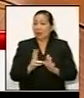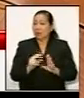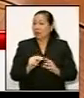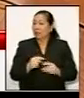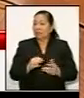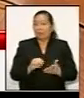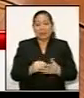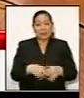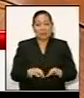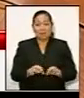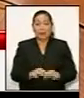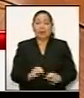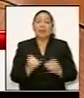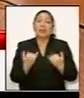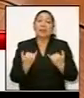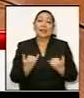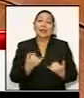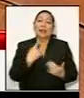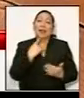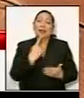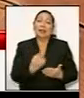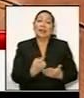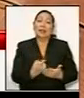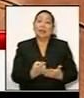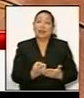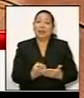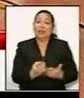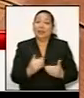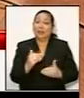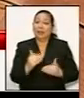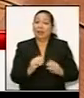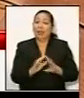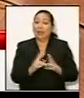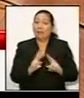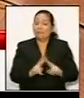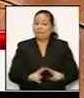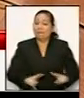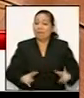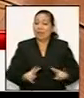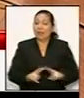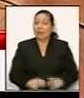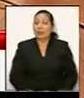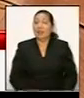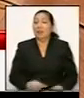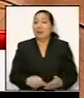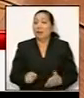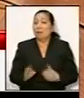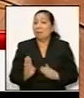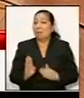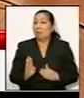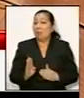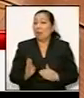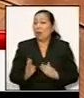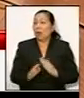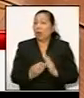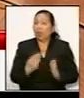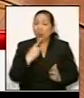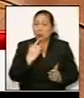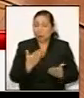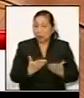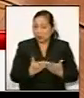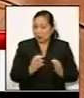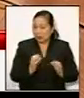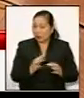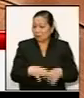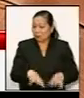relevantes si estos son los que establecen las características y valores del egresado de básica regular no cree que si son